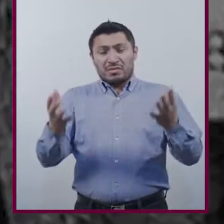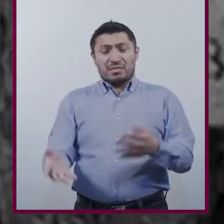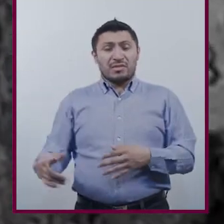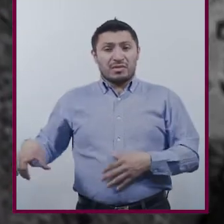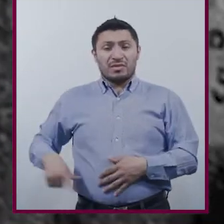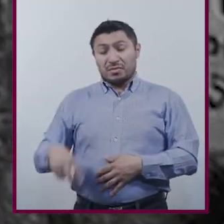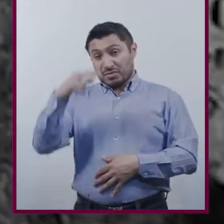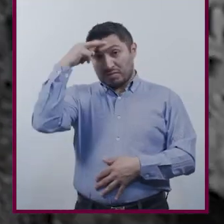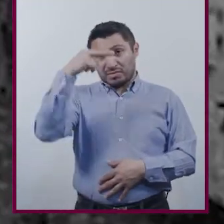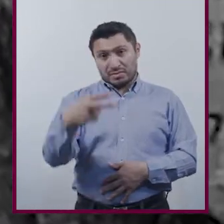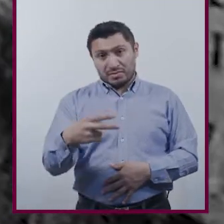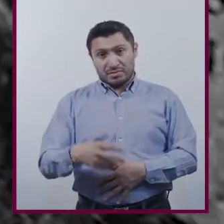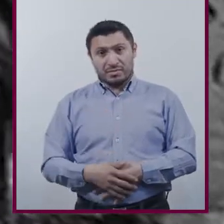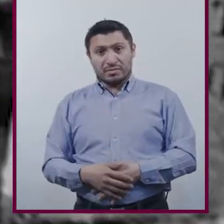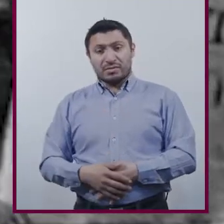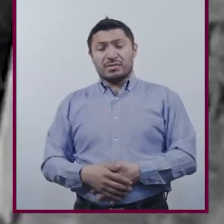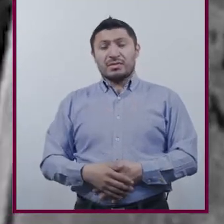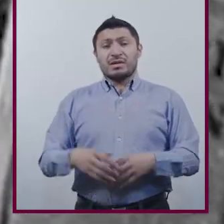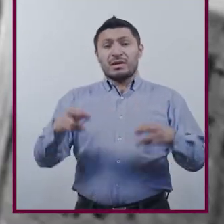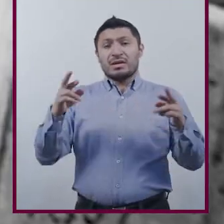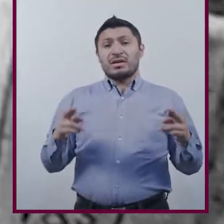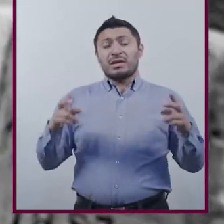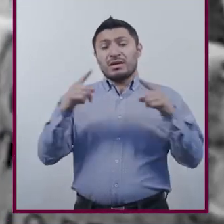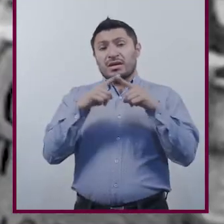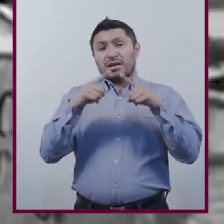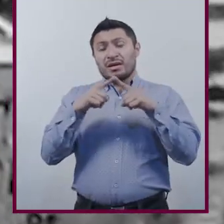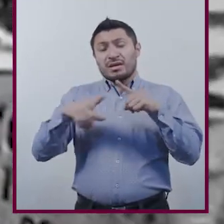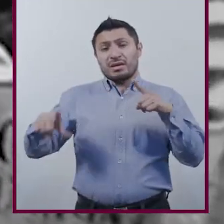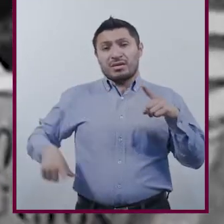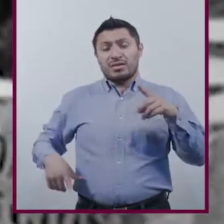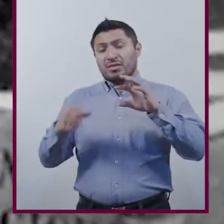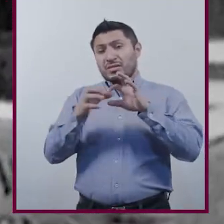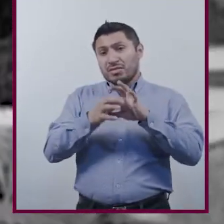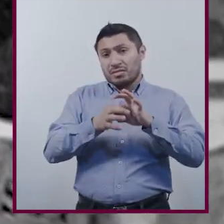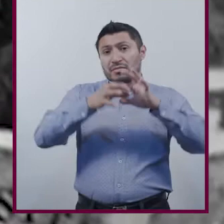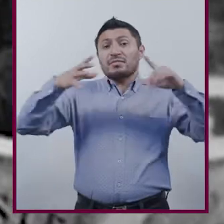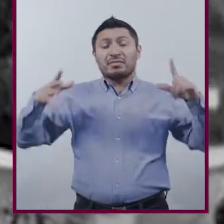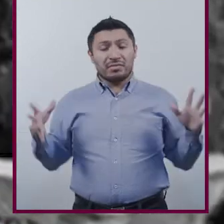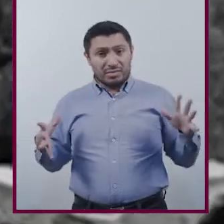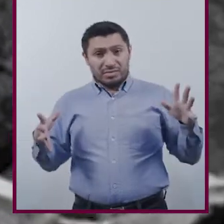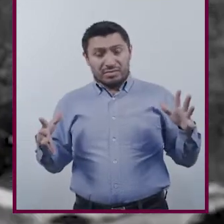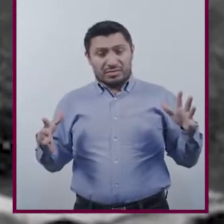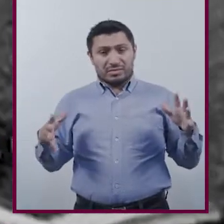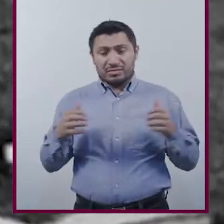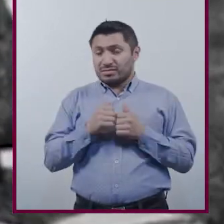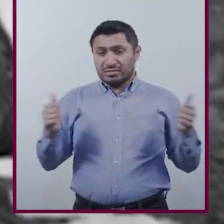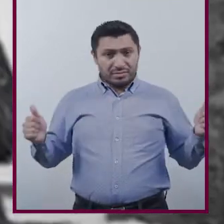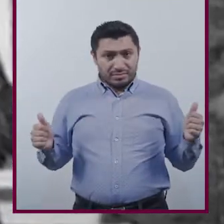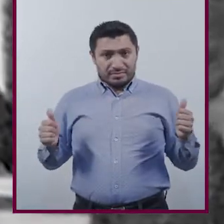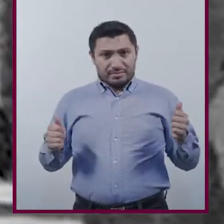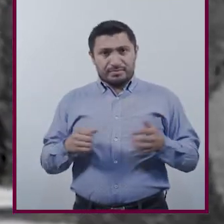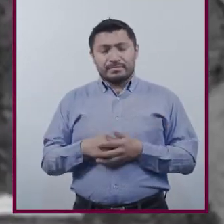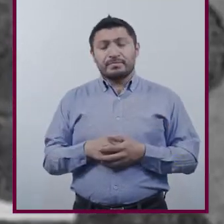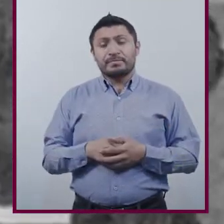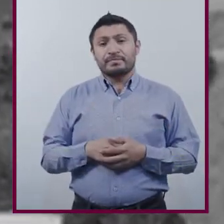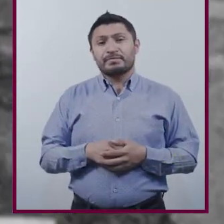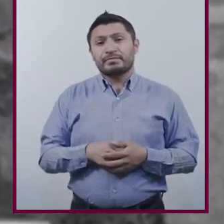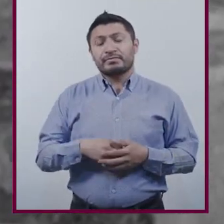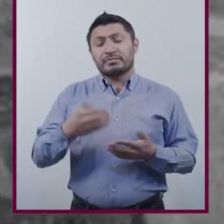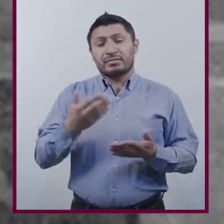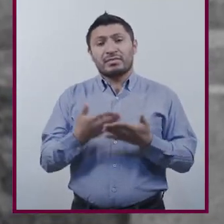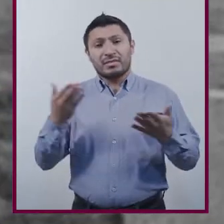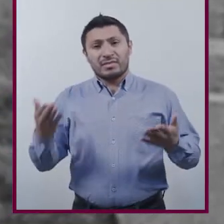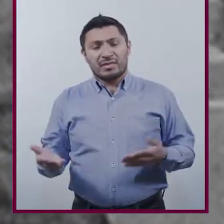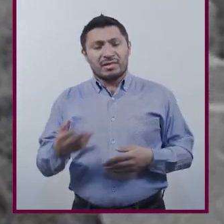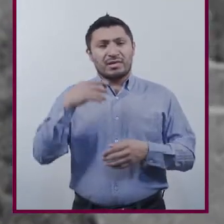Estado mexicano. Se separa la Iglesia del Estado y se reivindican atribuciones y facultades de éste que corresponden a